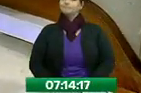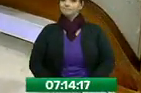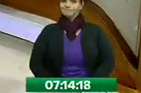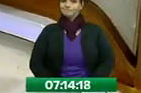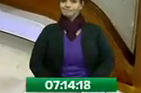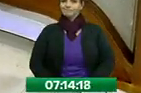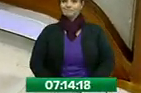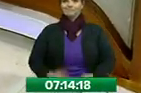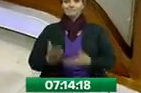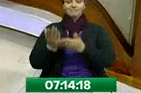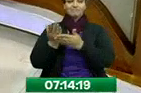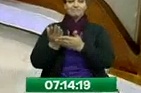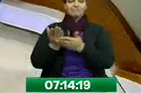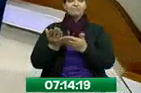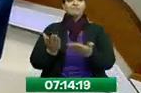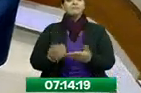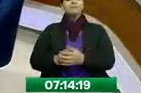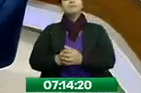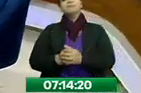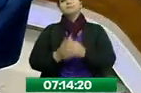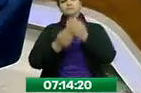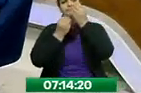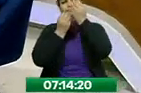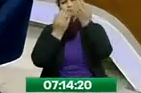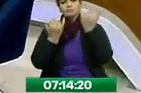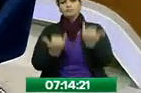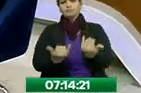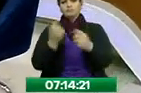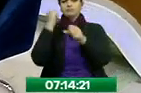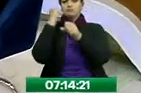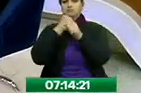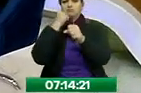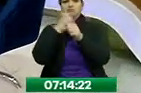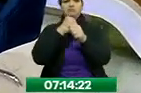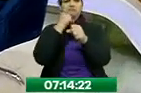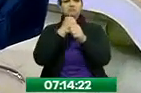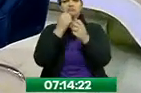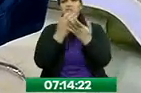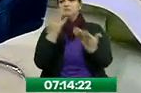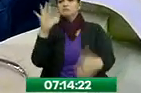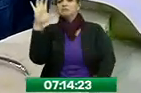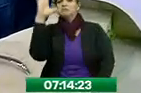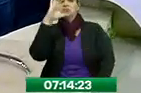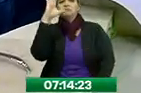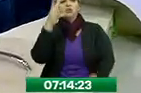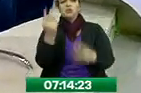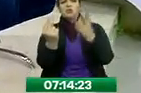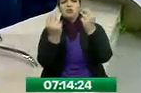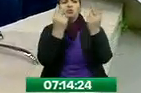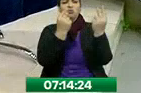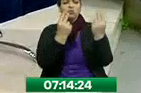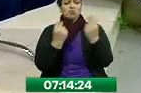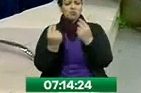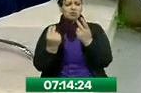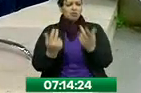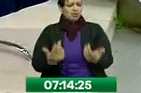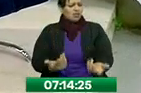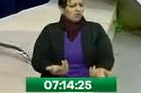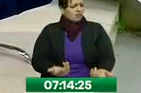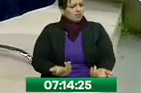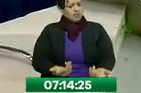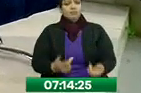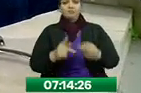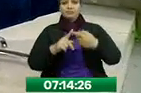televidentes, la inseguridad y la falta de oportunidades constituyen dos de las principales preocupaciones de los ecuatorianos que aspiran que el